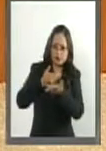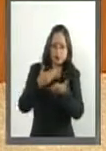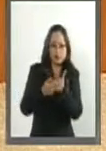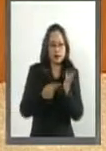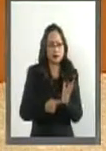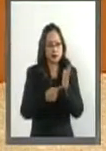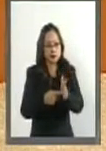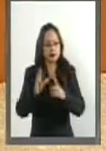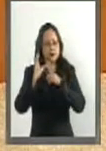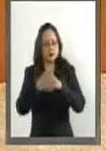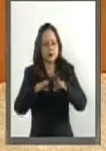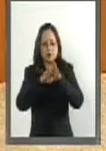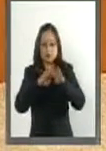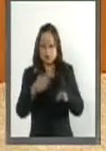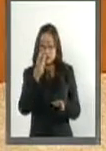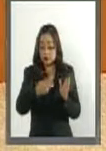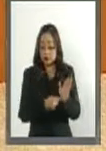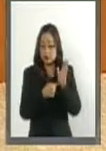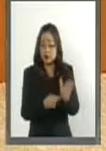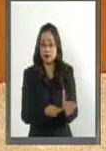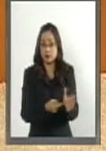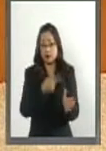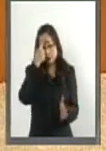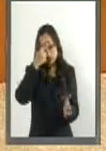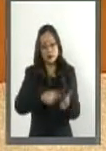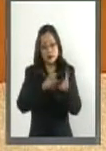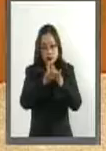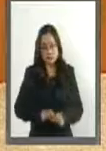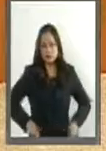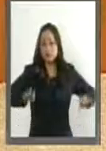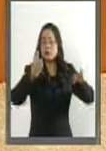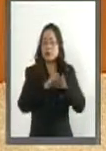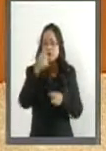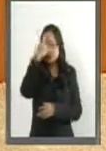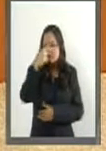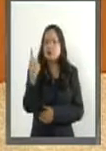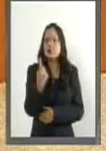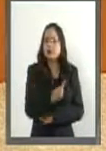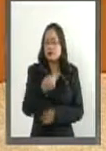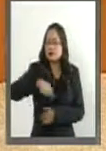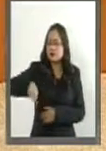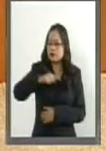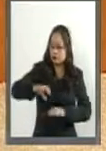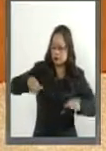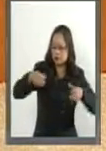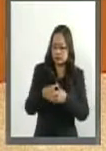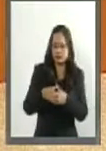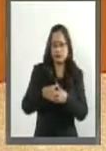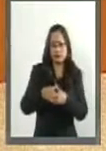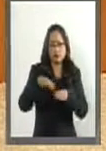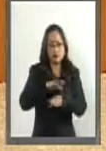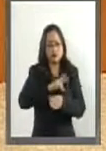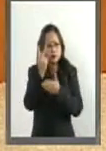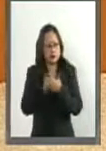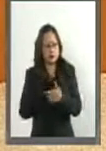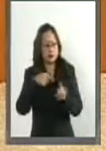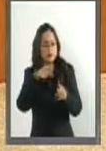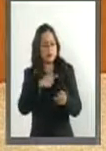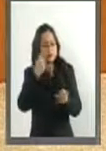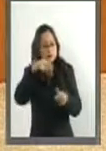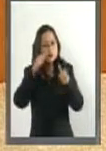la Comisión de Igualdad me parece importante para dotar a una parte de la política pública en materia